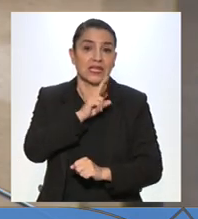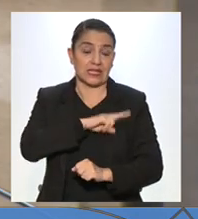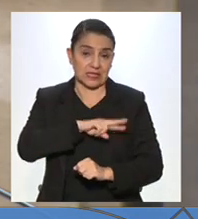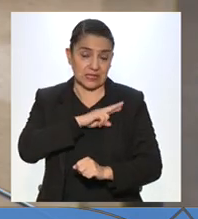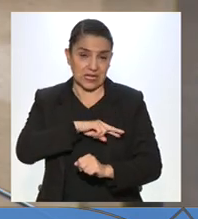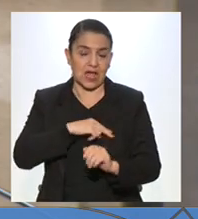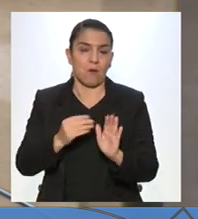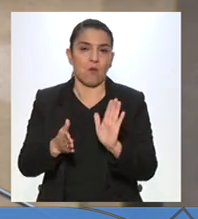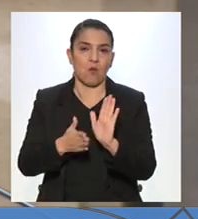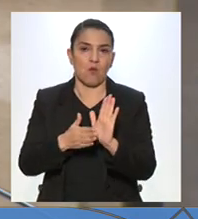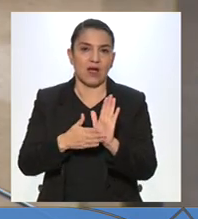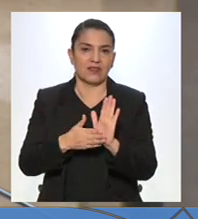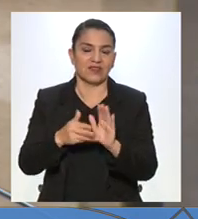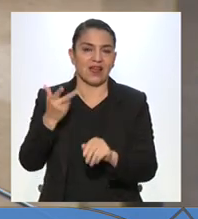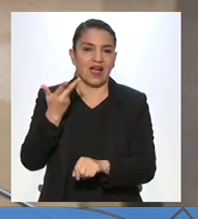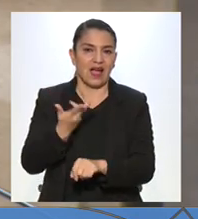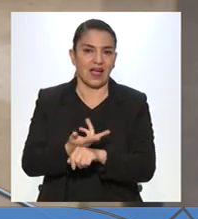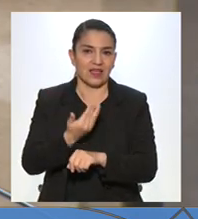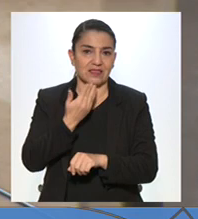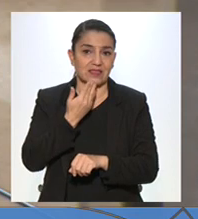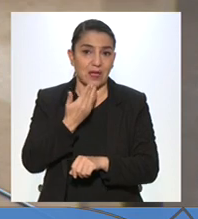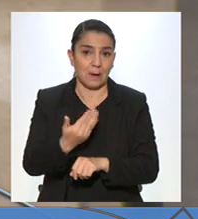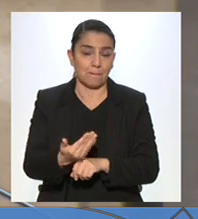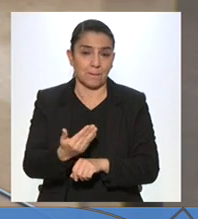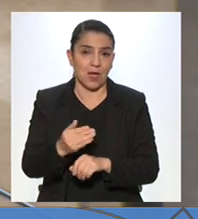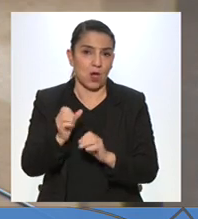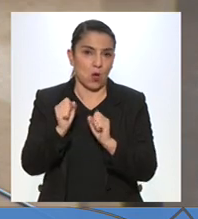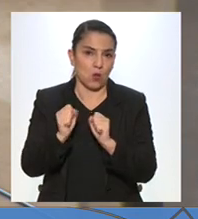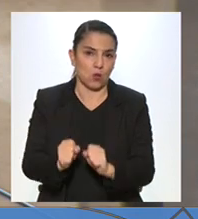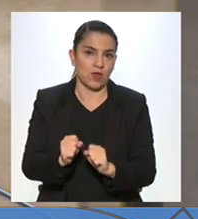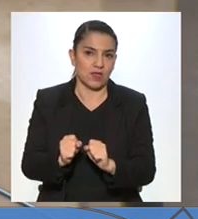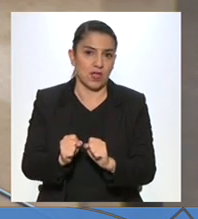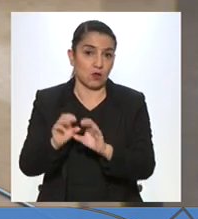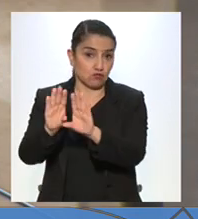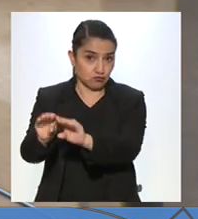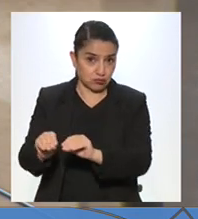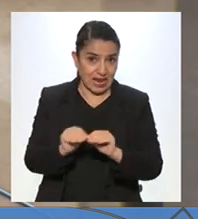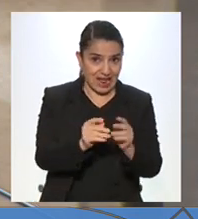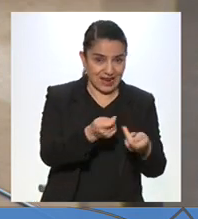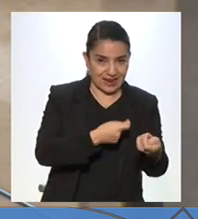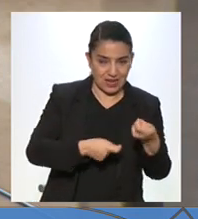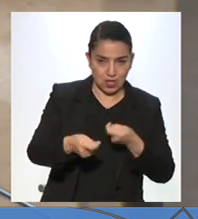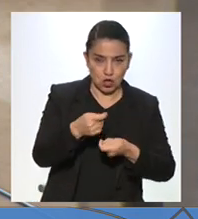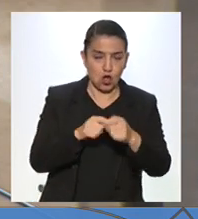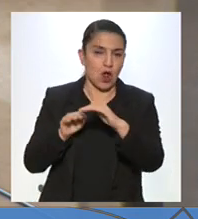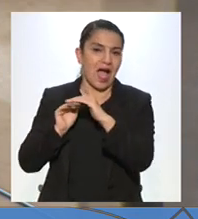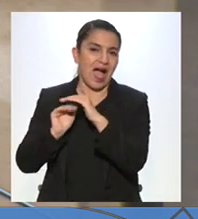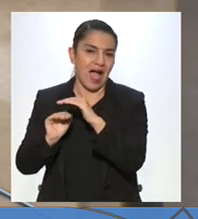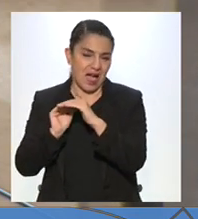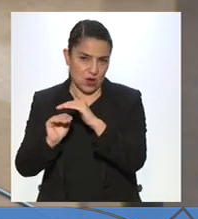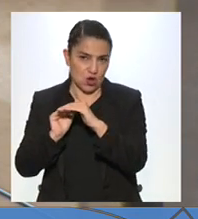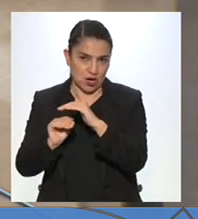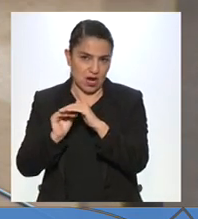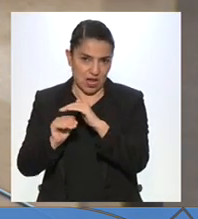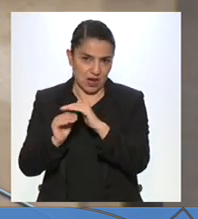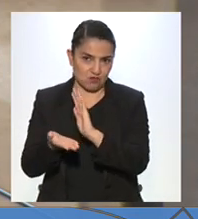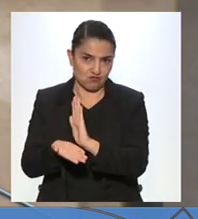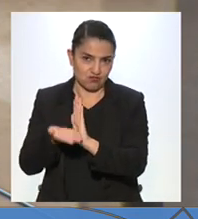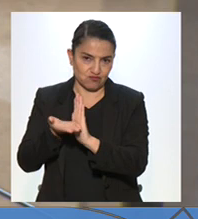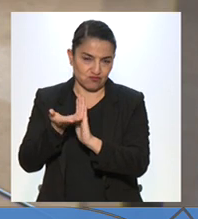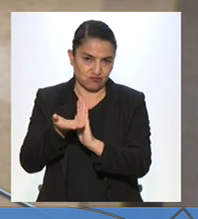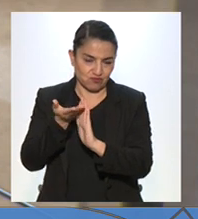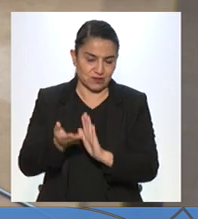que hay también la posibilidad de tener un mayor retorno por el hecho de ahorrar esos recursos, que es lo que teníamos hasta hace poco